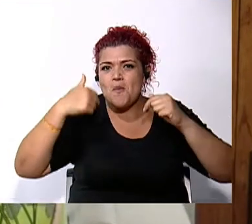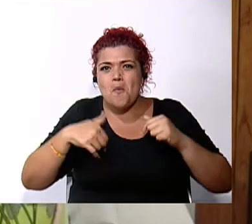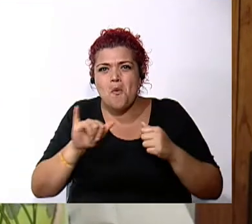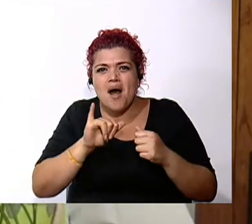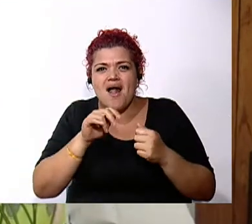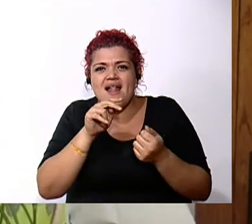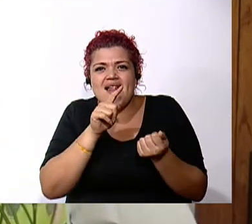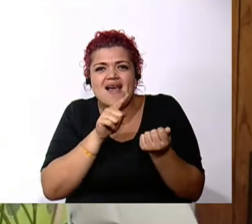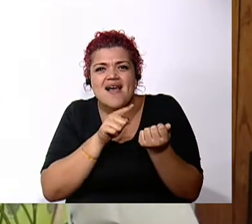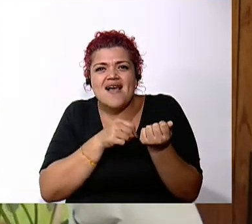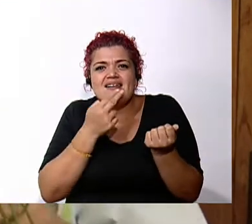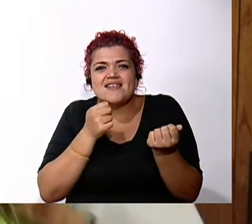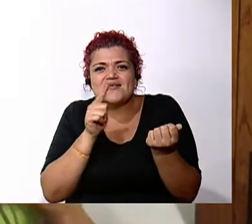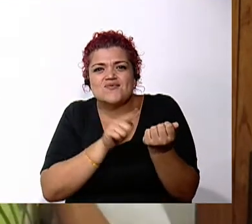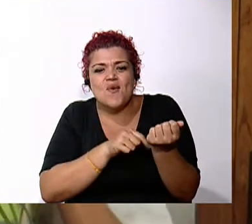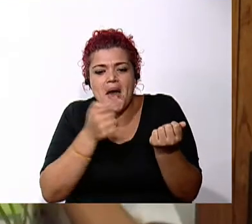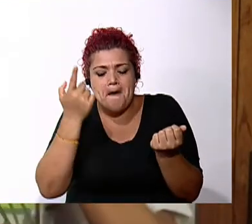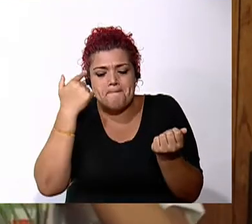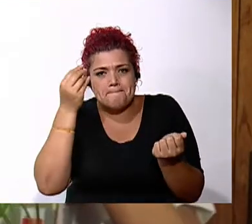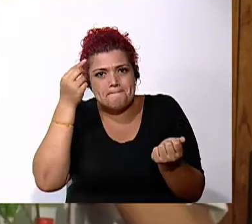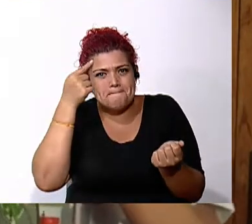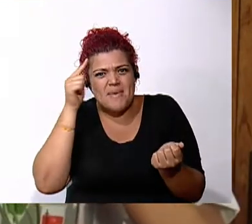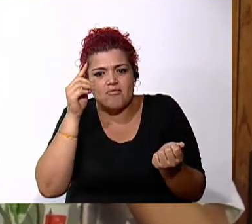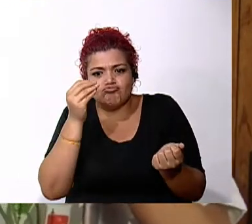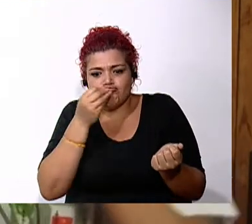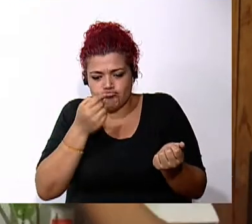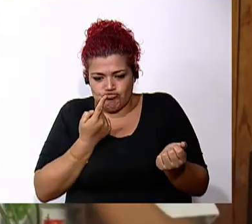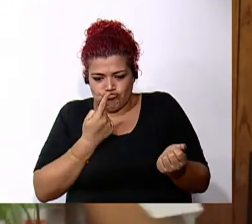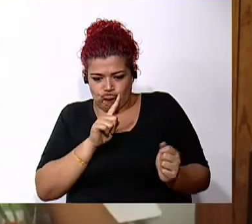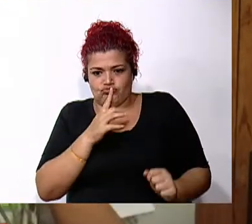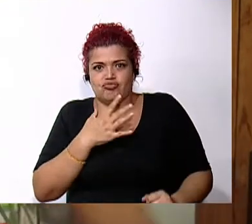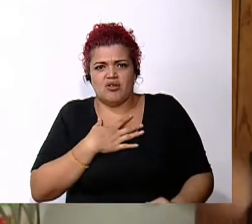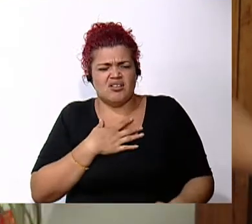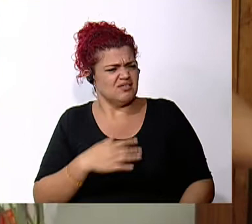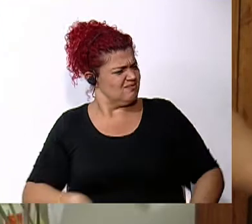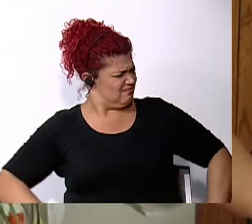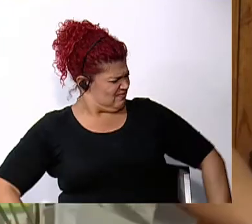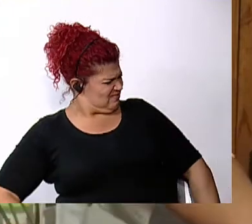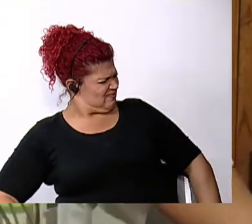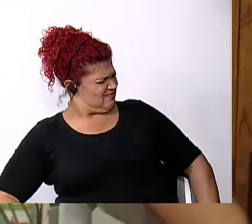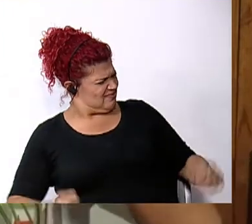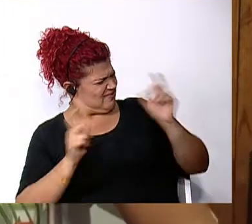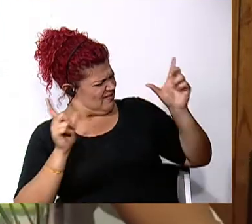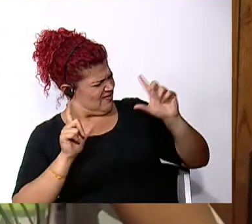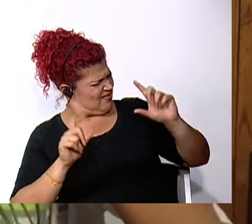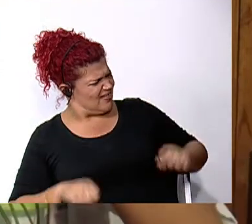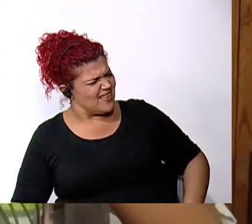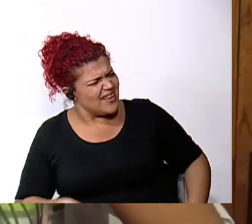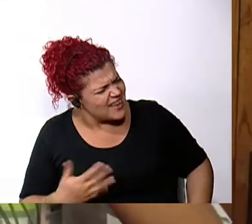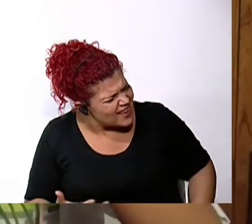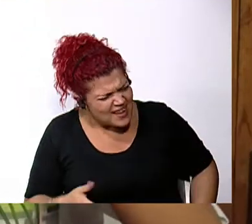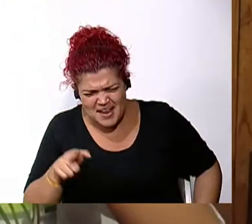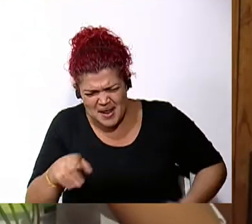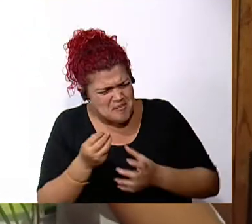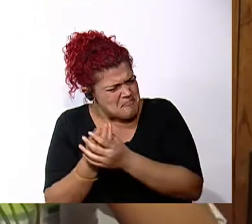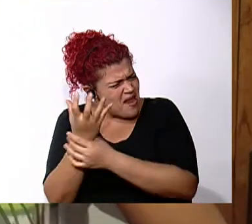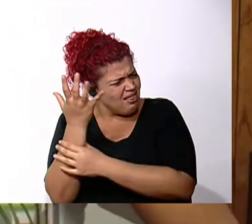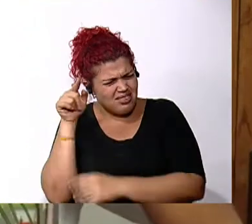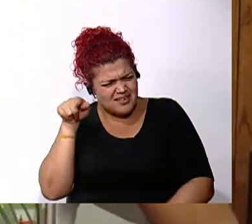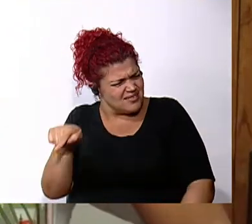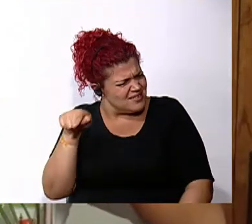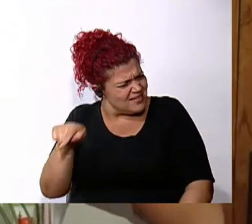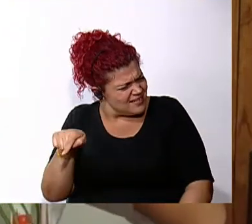para alimentarse. Un momento. ¿Me estás diciendo que las plantas, Paquita también, que es una